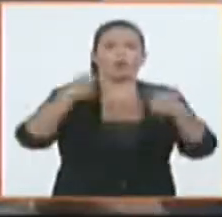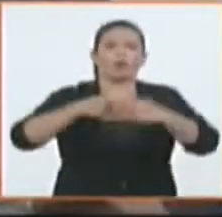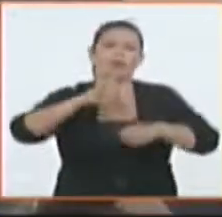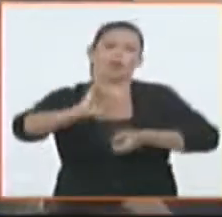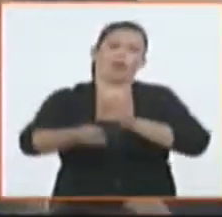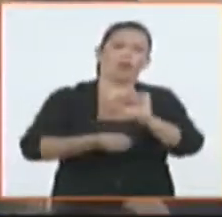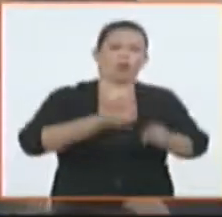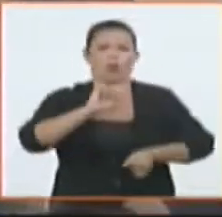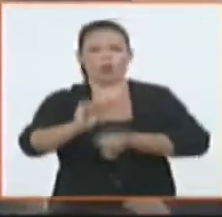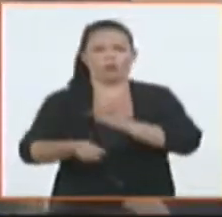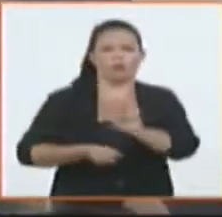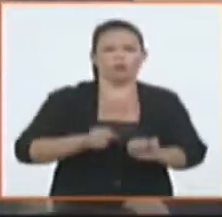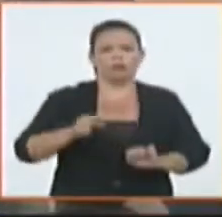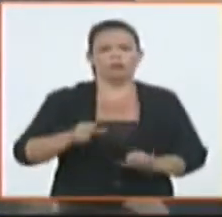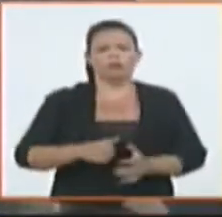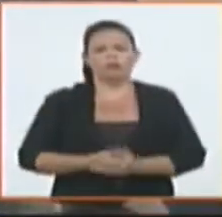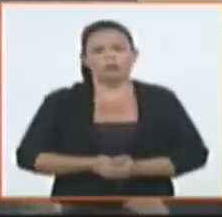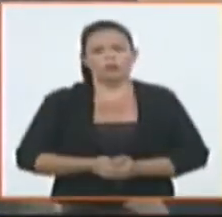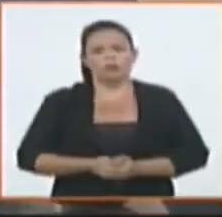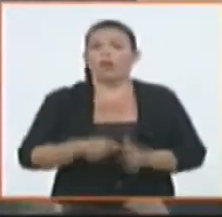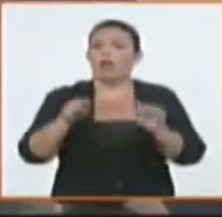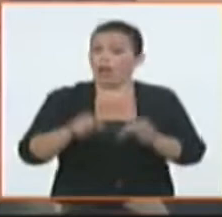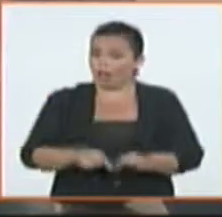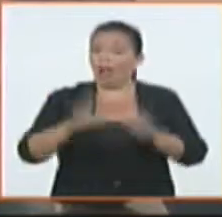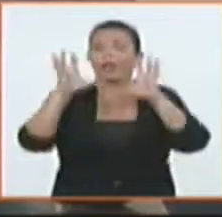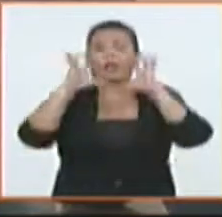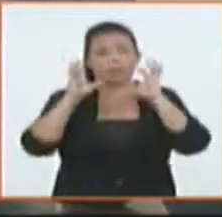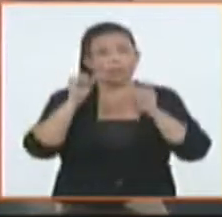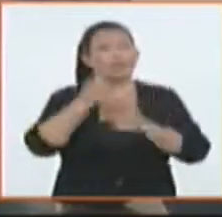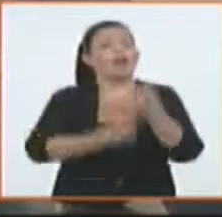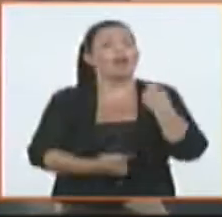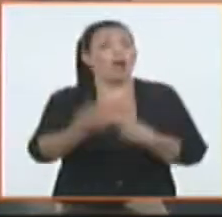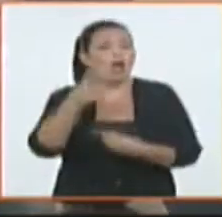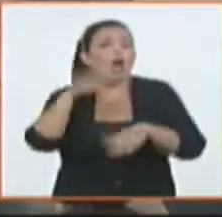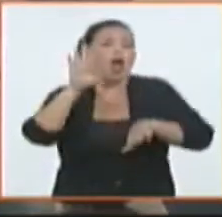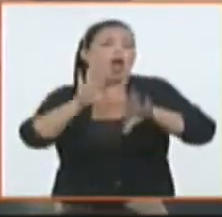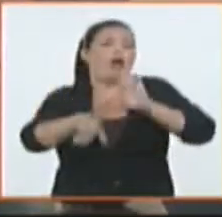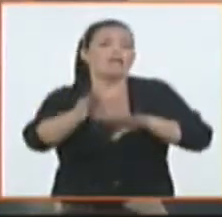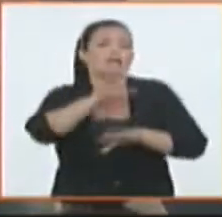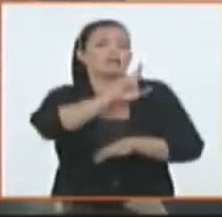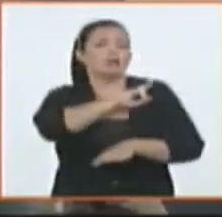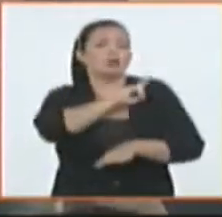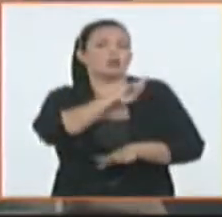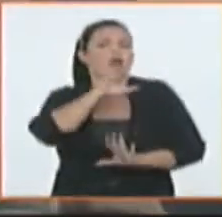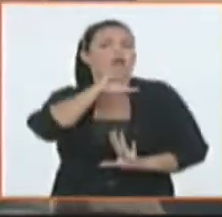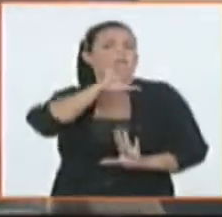Y aquí hay que enfocar una cosa. A veces algunos cuadros nosotros plantean que los mecanismos de